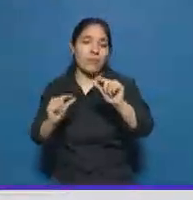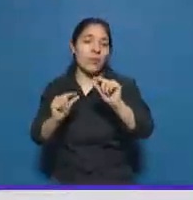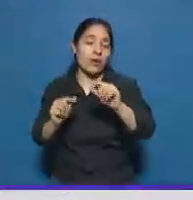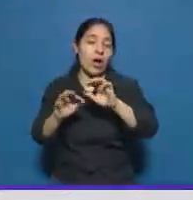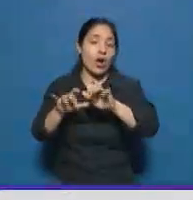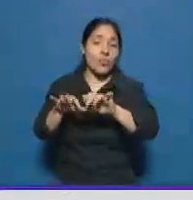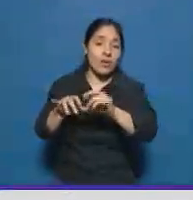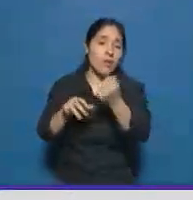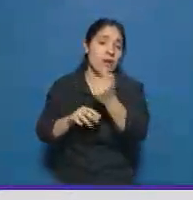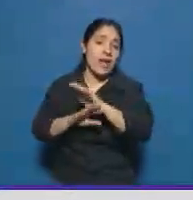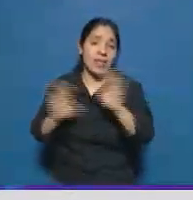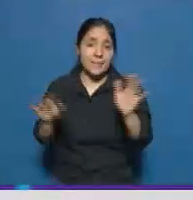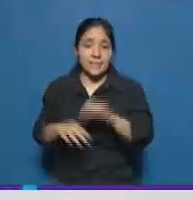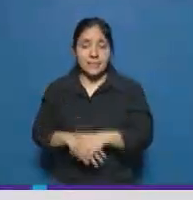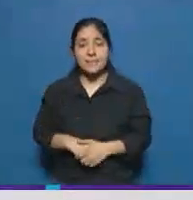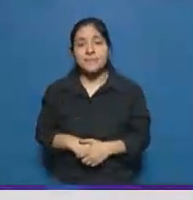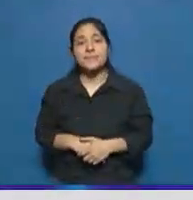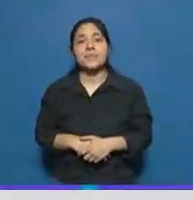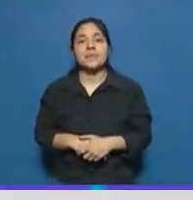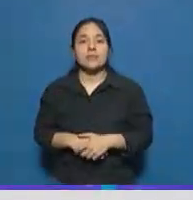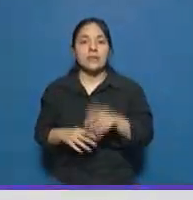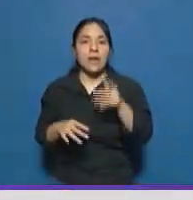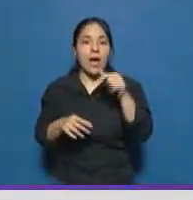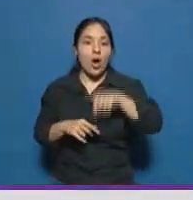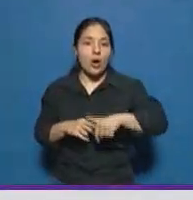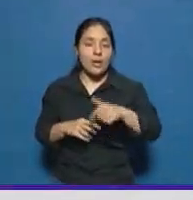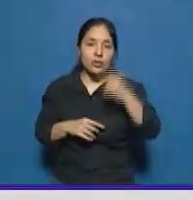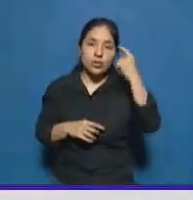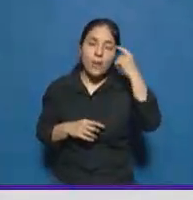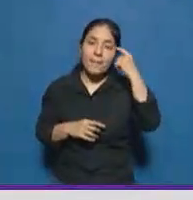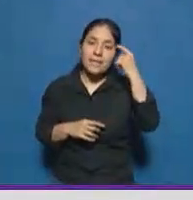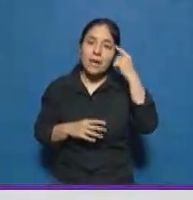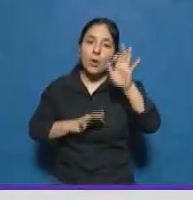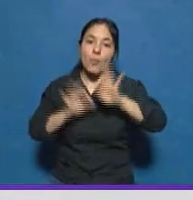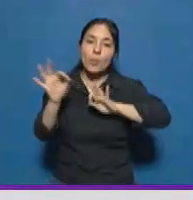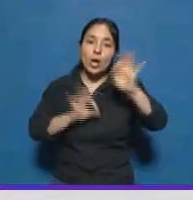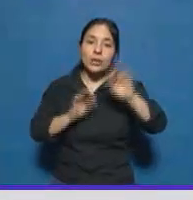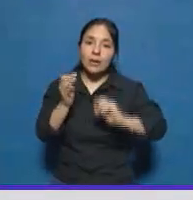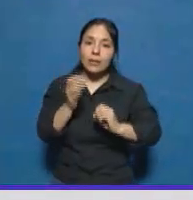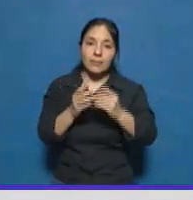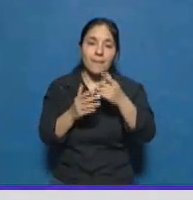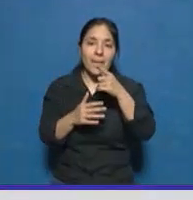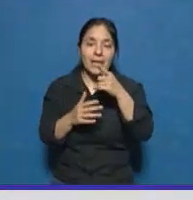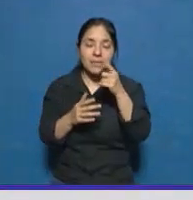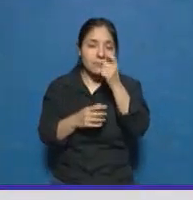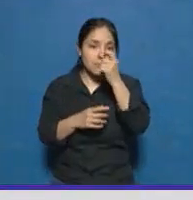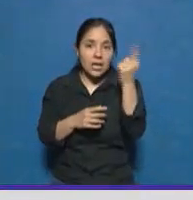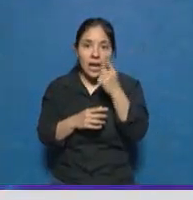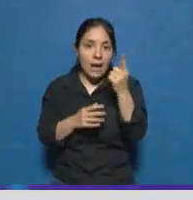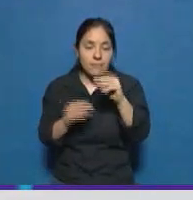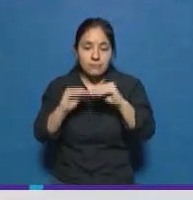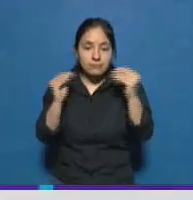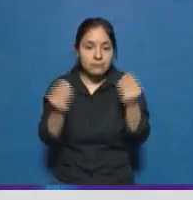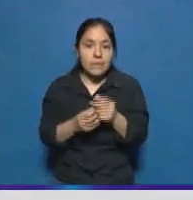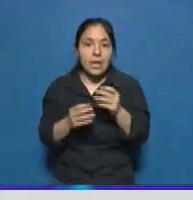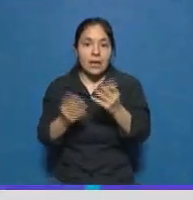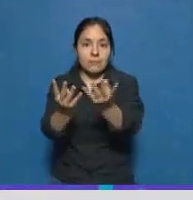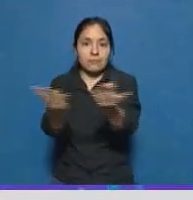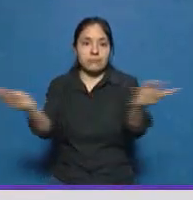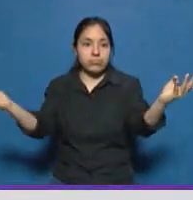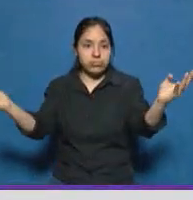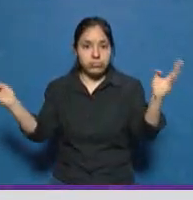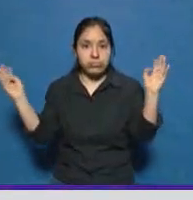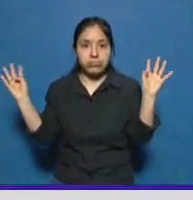una computadora nada más. Y hemos pensado, está en proyecto, o sea, teníamos pensado que vamos a tener que adelantar, encerrar, hacer un cierre perimetral. Bueno, hemos